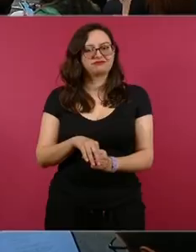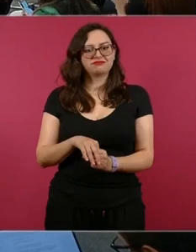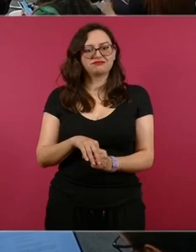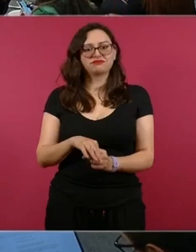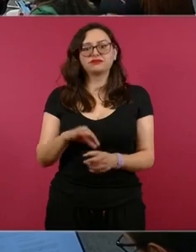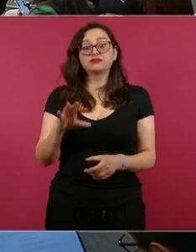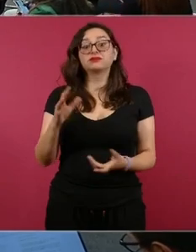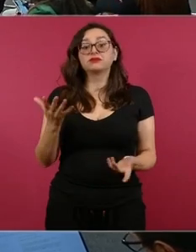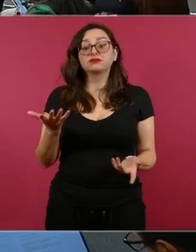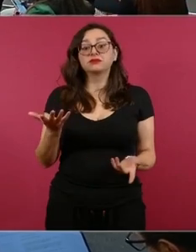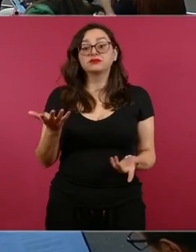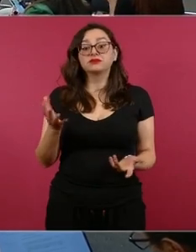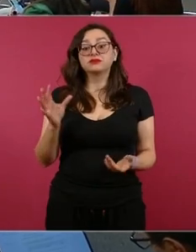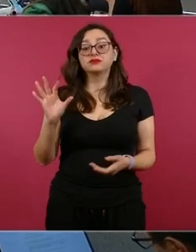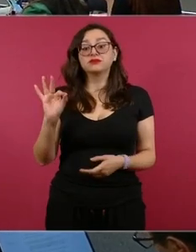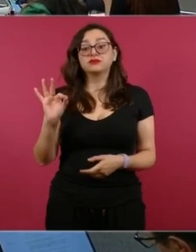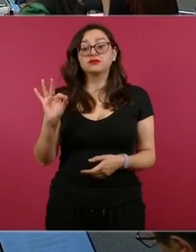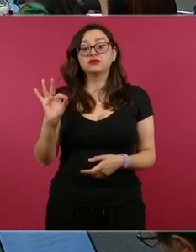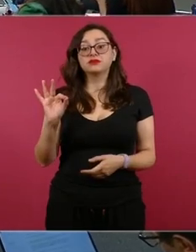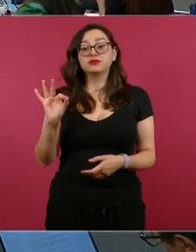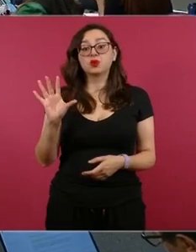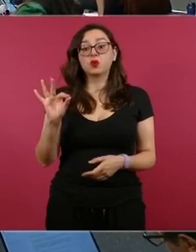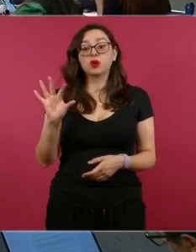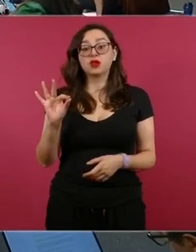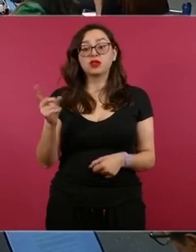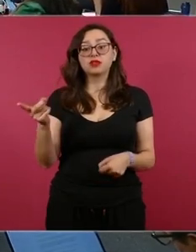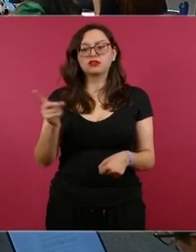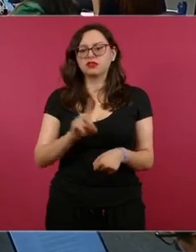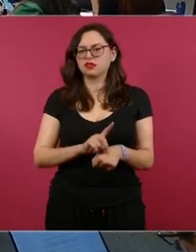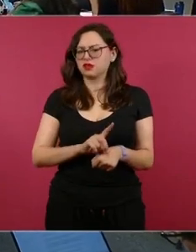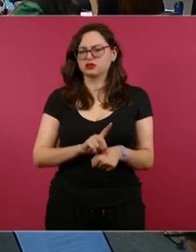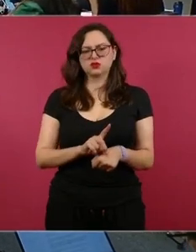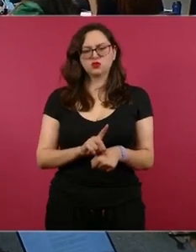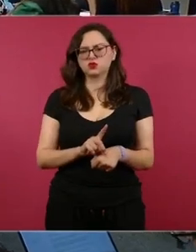42 días. ¿Cuánto? 42, 40, 41. Más.